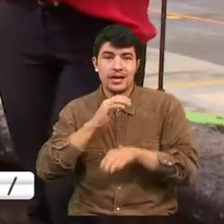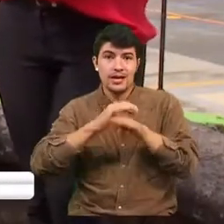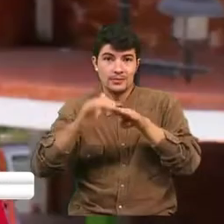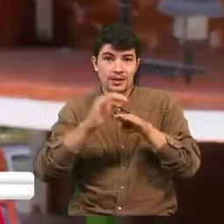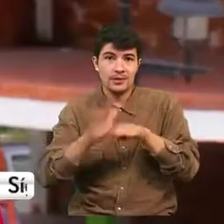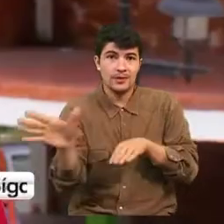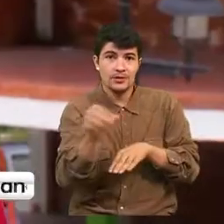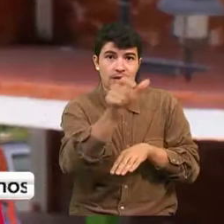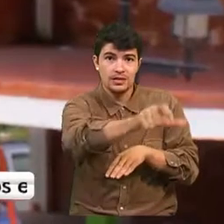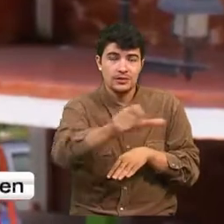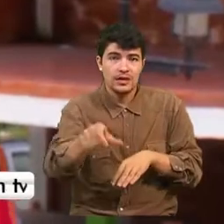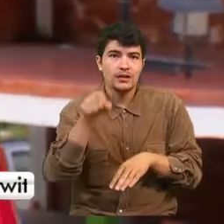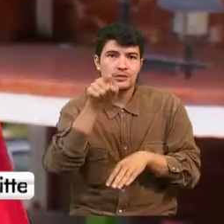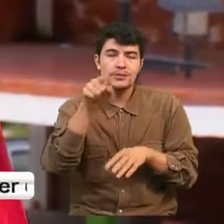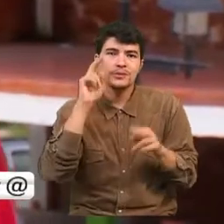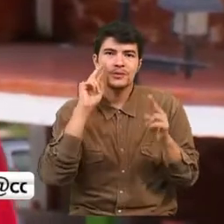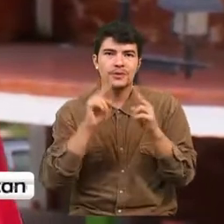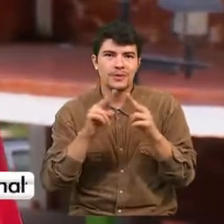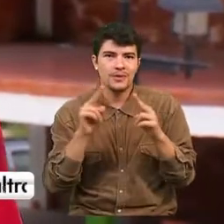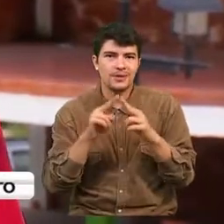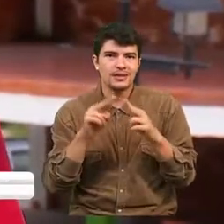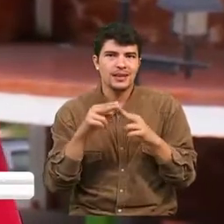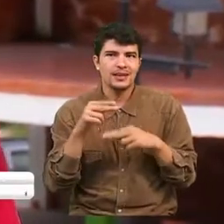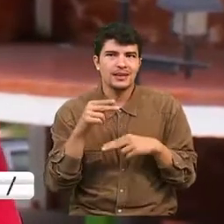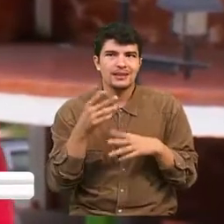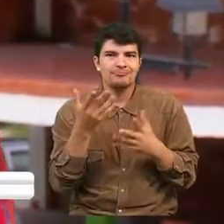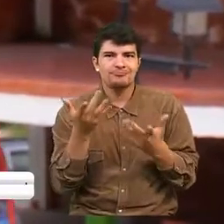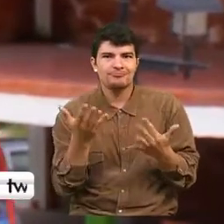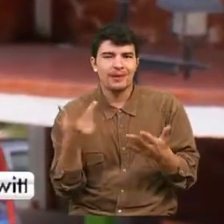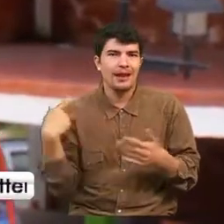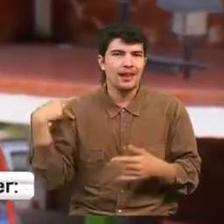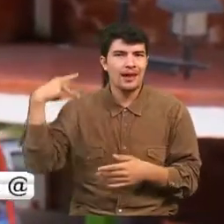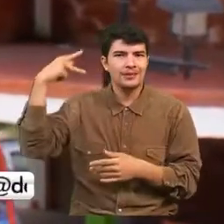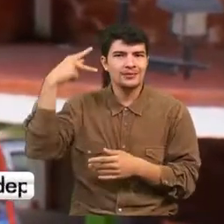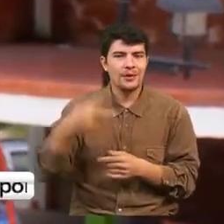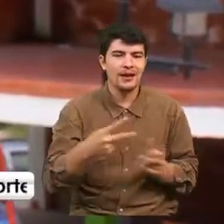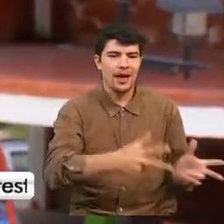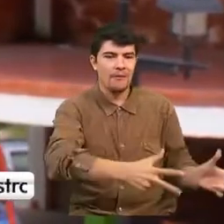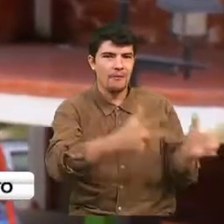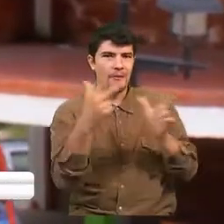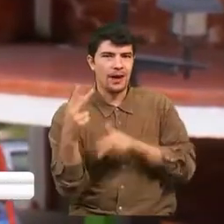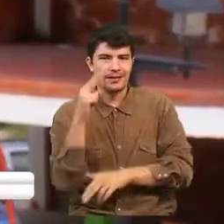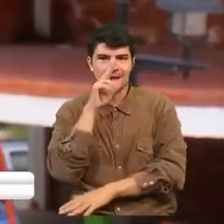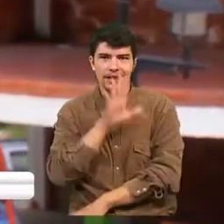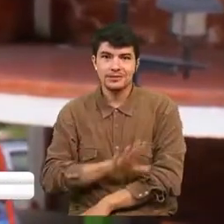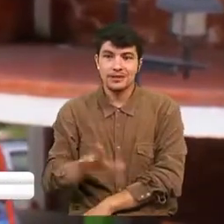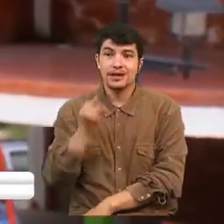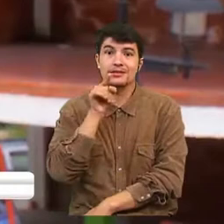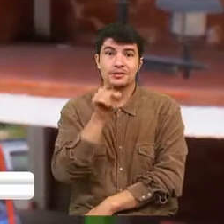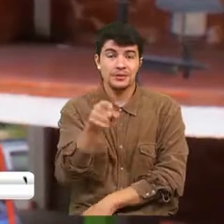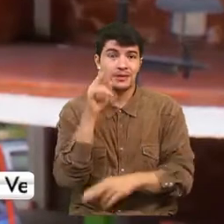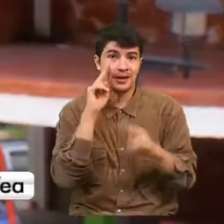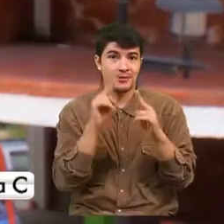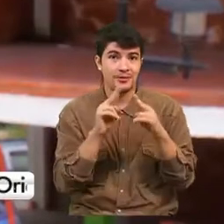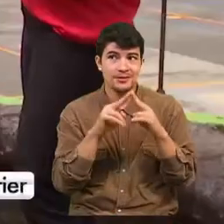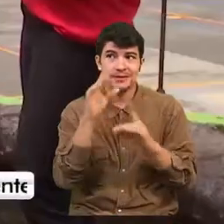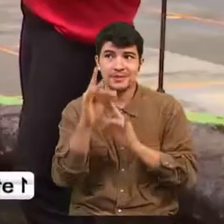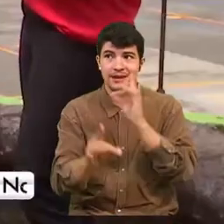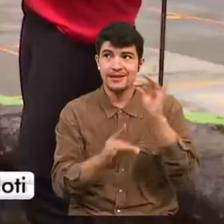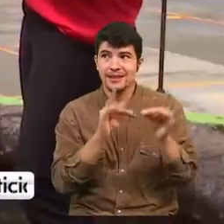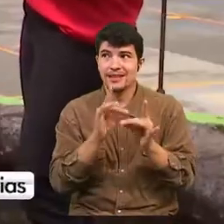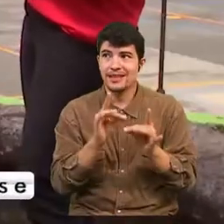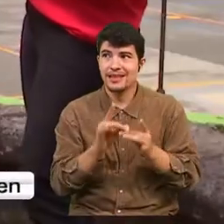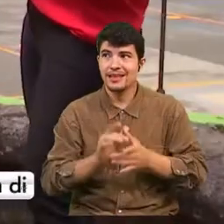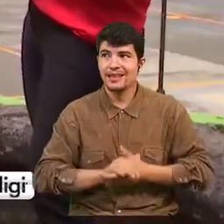ustedes televidentes para que conozcan un poco acerca de la historia de Puente Nacional, que usted la conoce perfectamente,